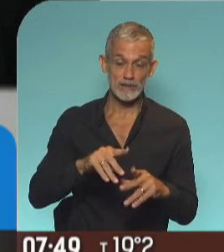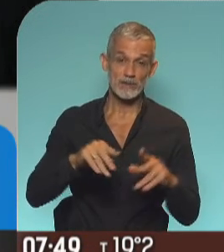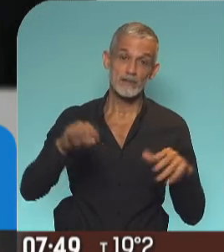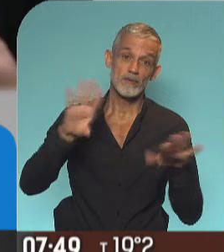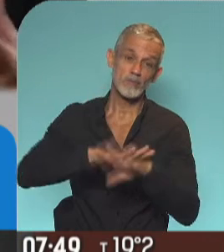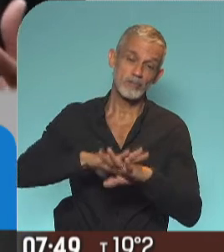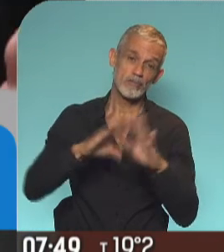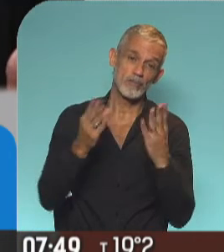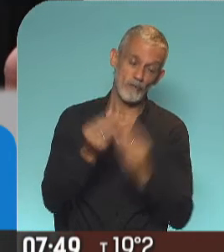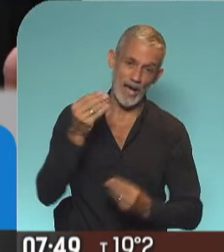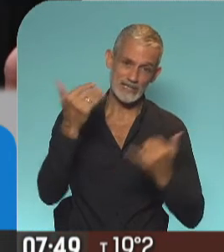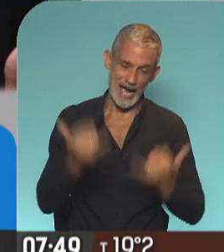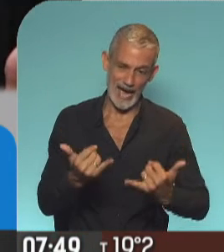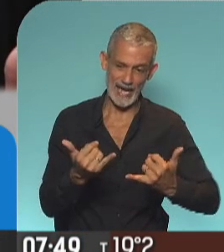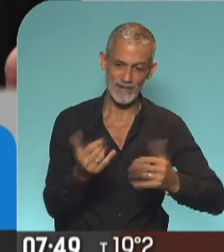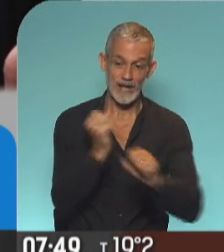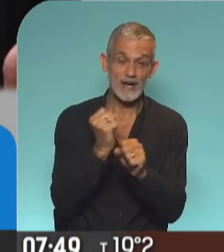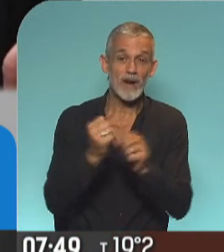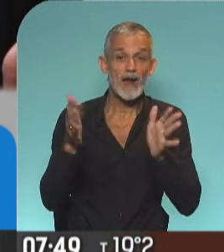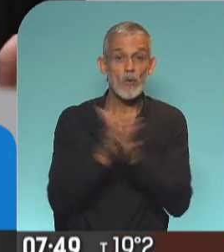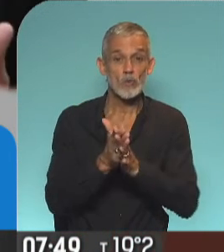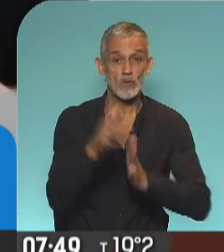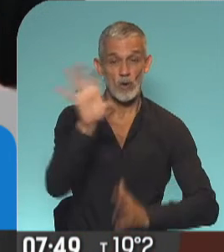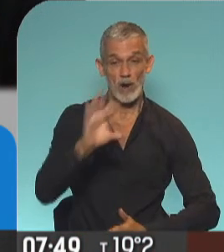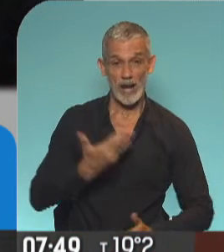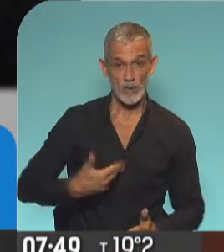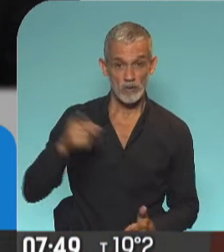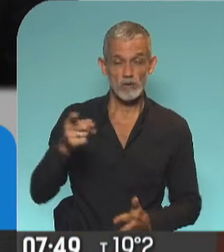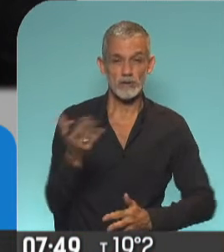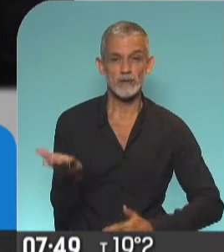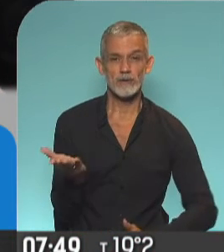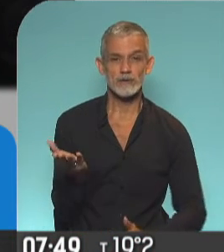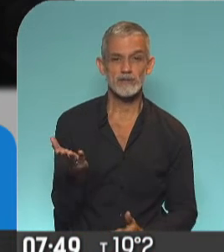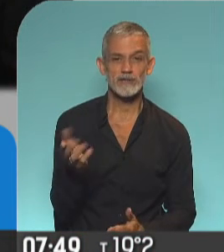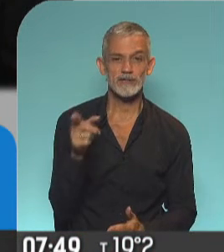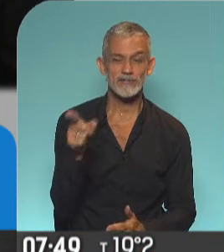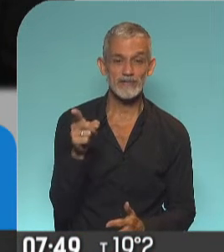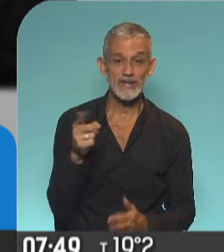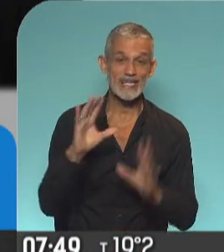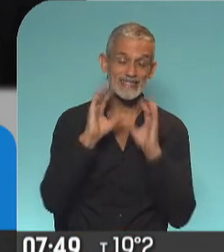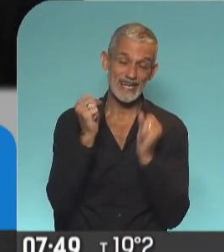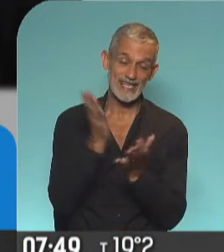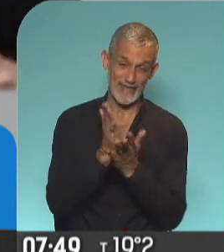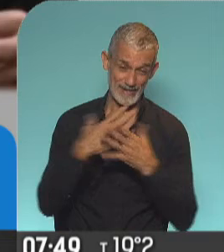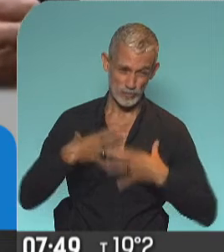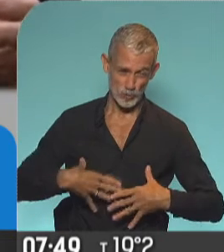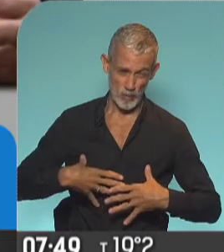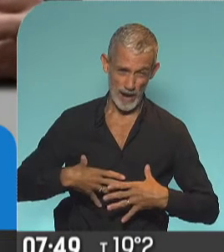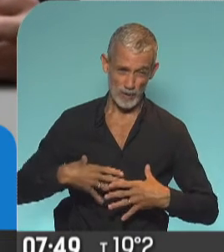errores que vemos, vamos a trabajar en conjunto con la provincia, muy presente la Secretaría de Derechos Humanos,